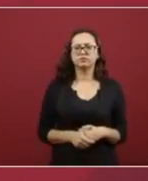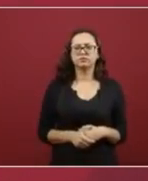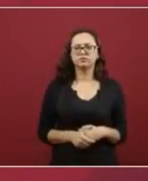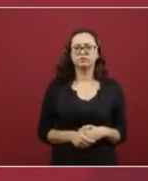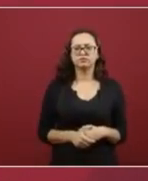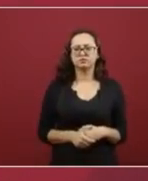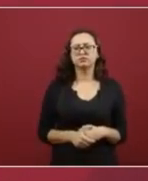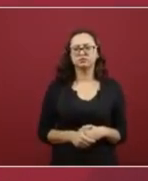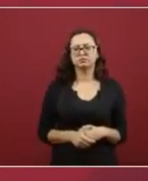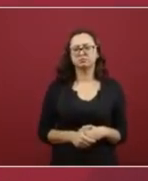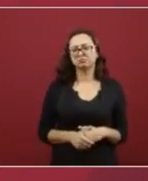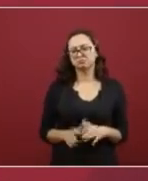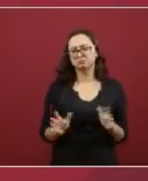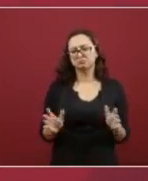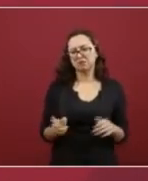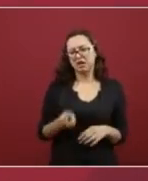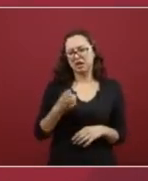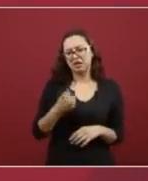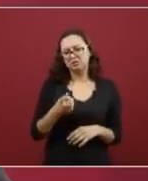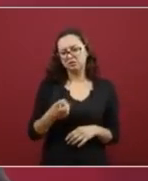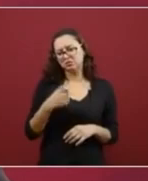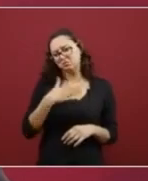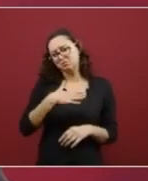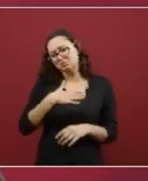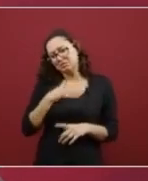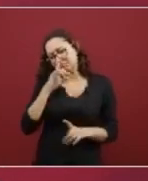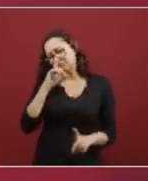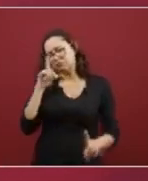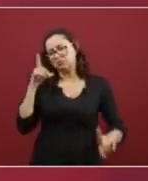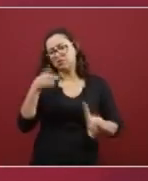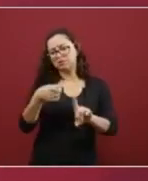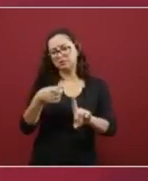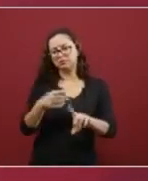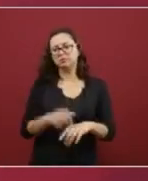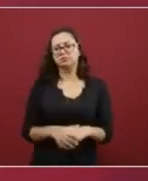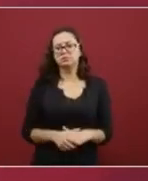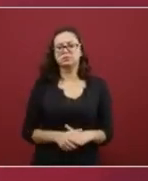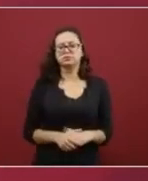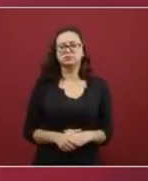Sobre eso quiero hablar. Más que